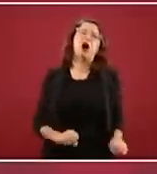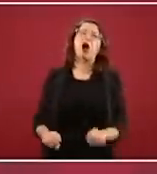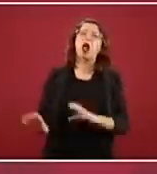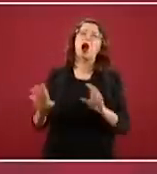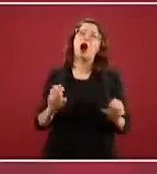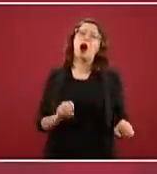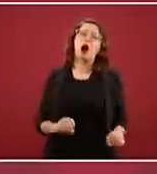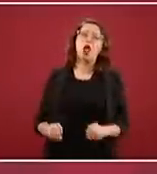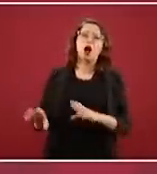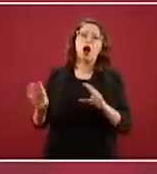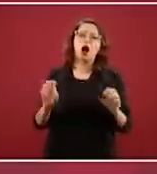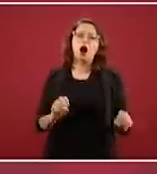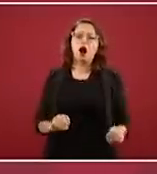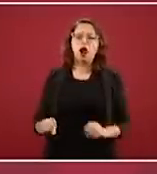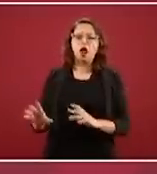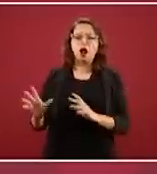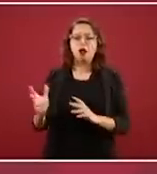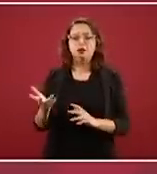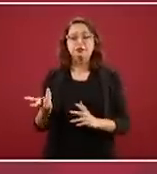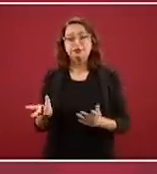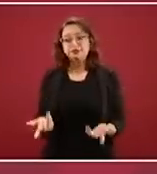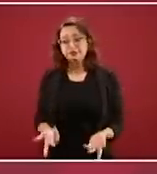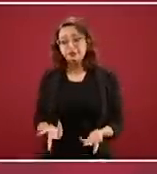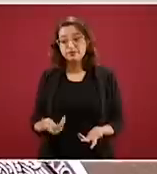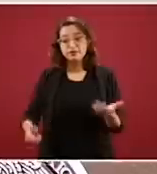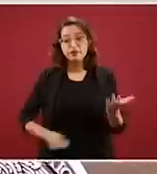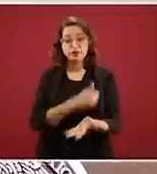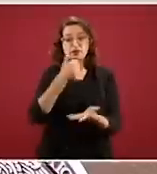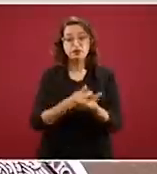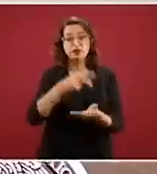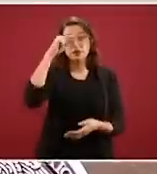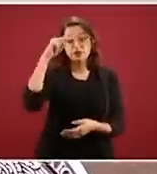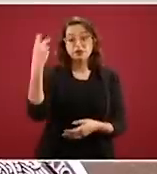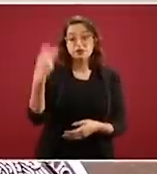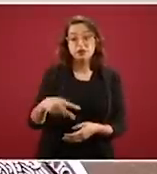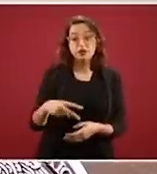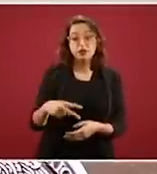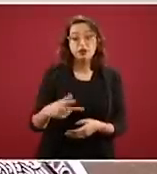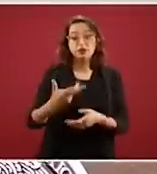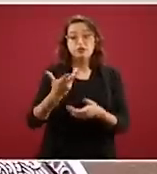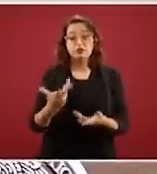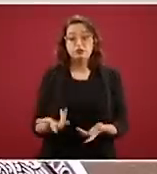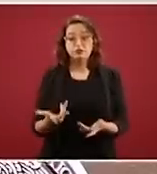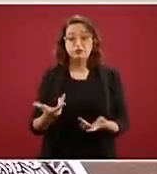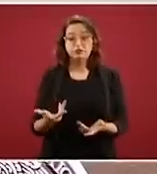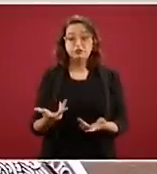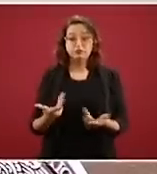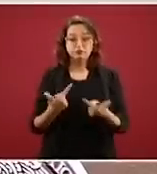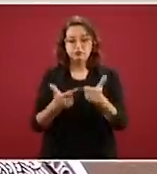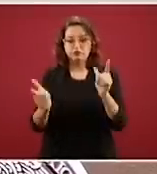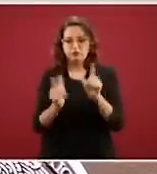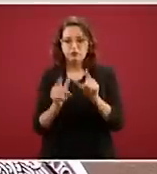En el caso de la Ciudad de México, no habían así las bandas,